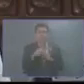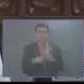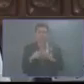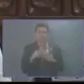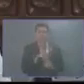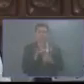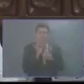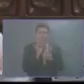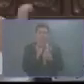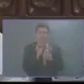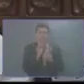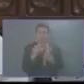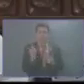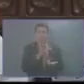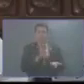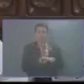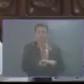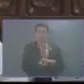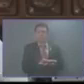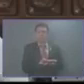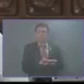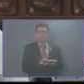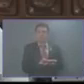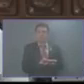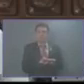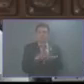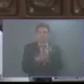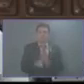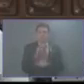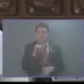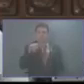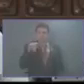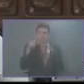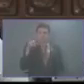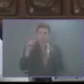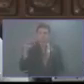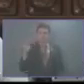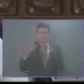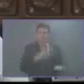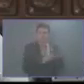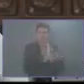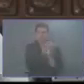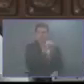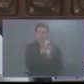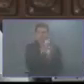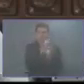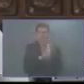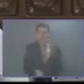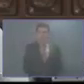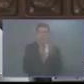este candidato y aspirante por la Procuraduría en la Fiscalía General de la